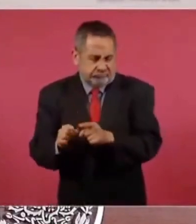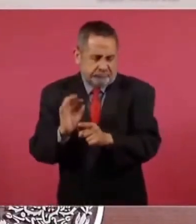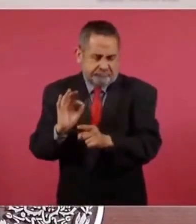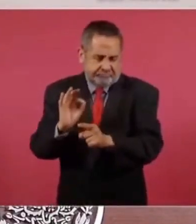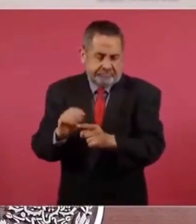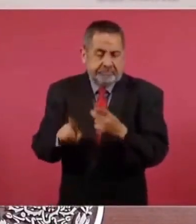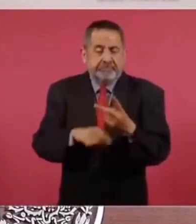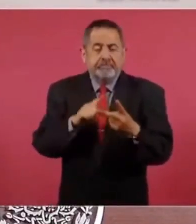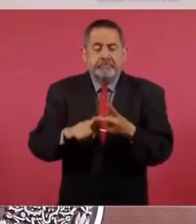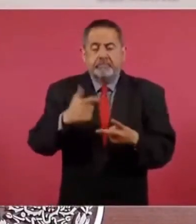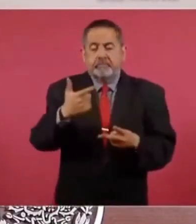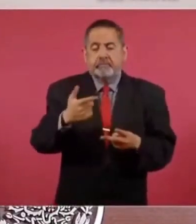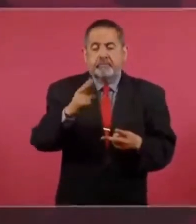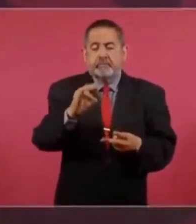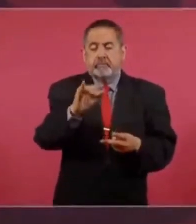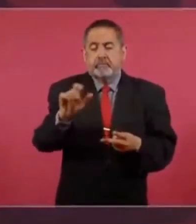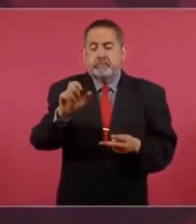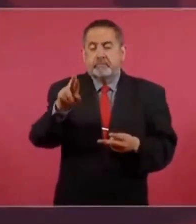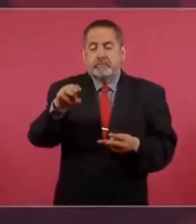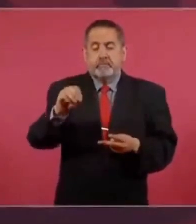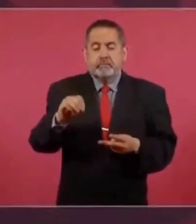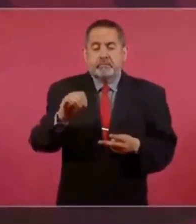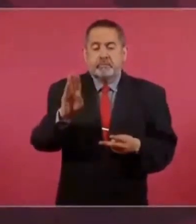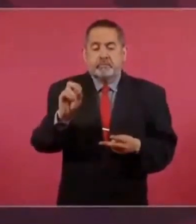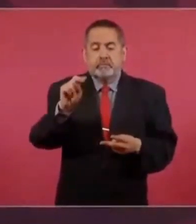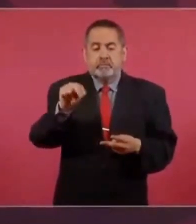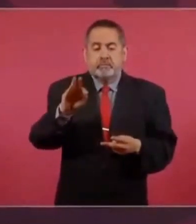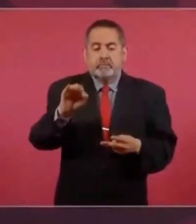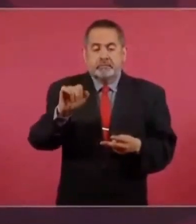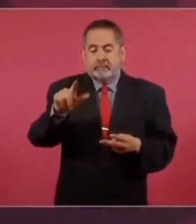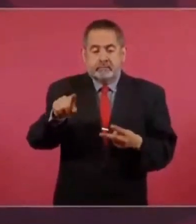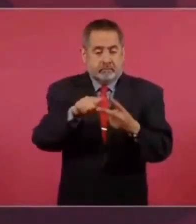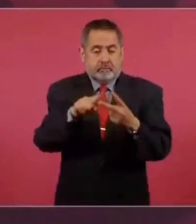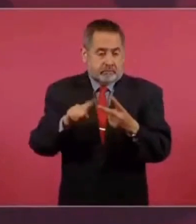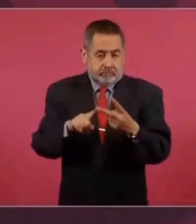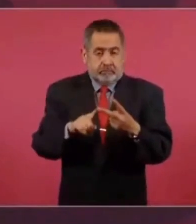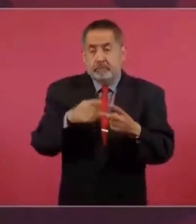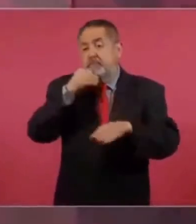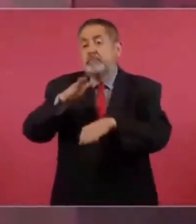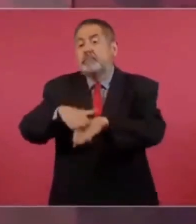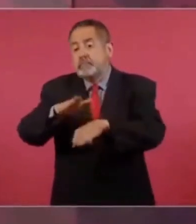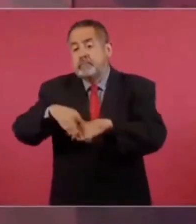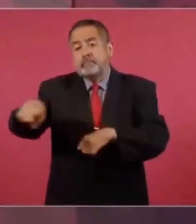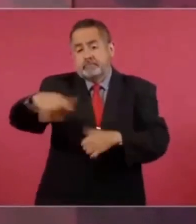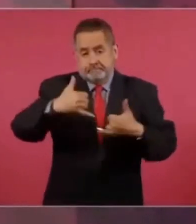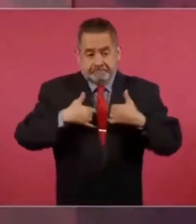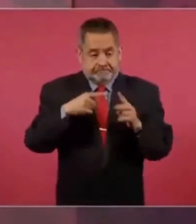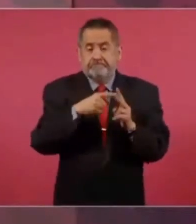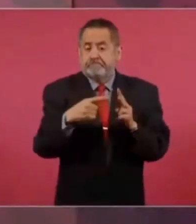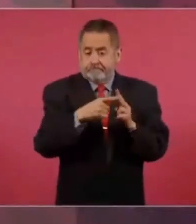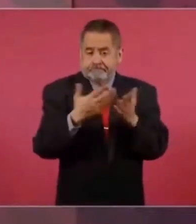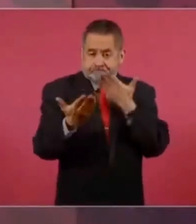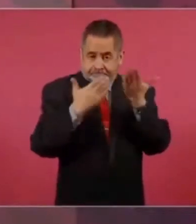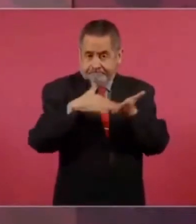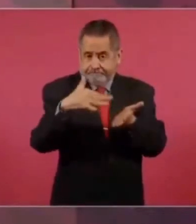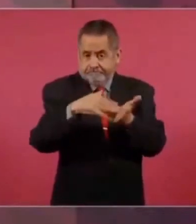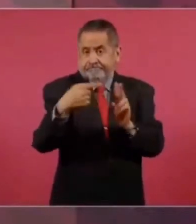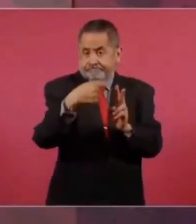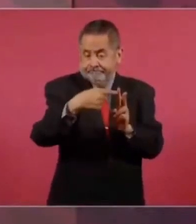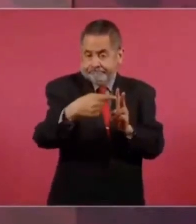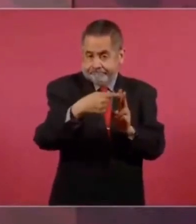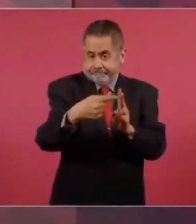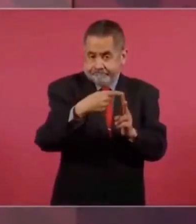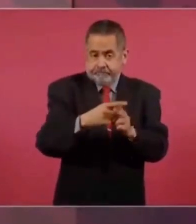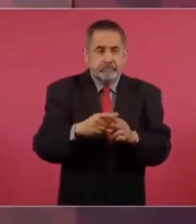Y Guillermo Bonfil Batalla. A todos los jóvenes les recomiendo que lean su libro,